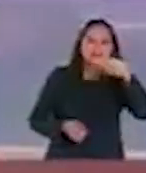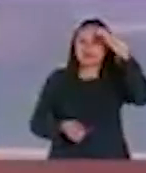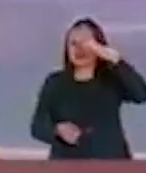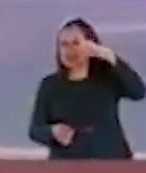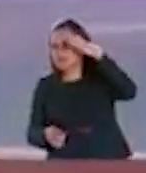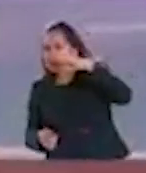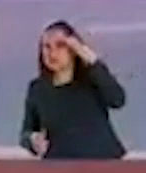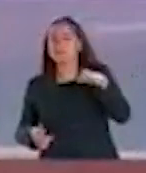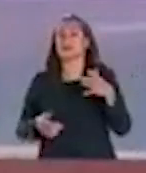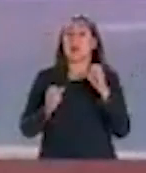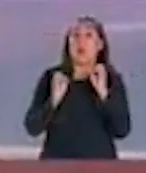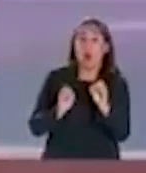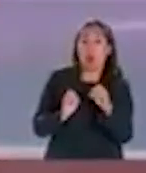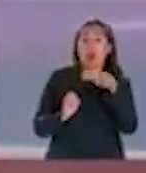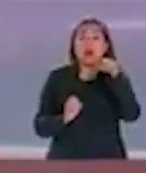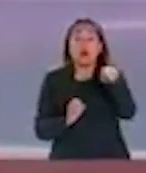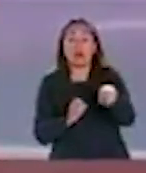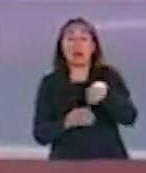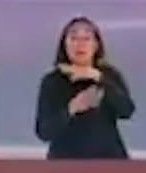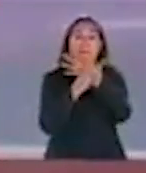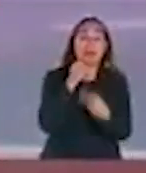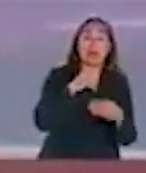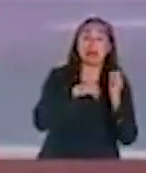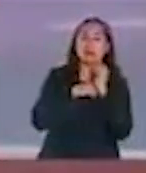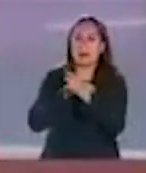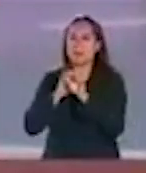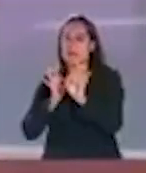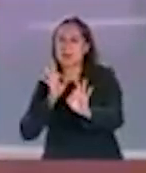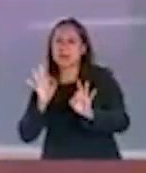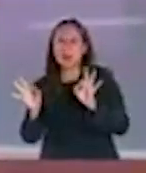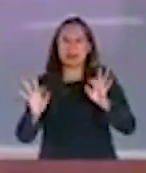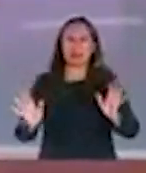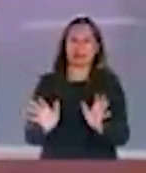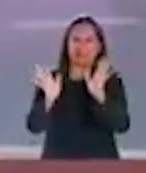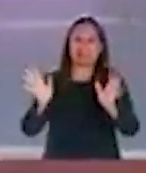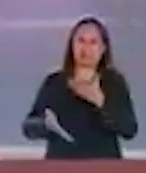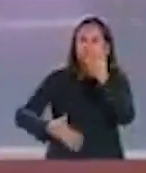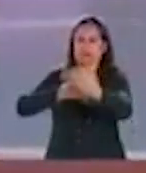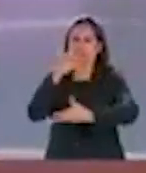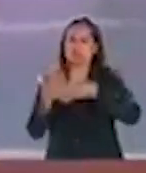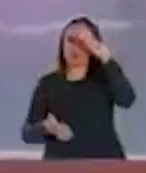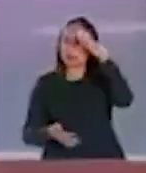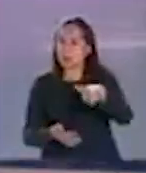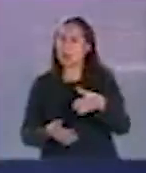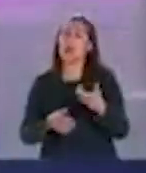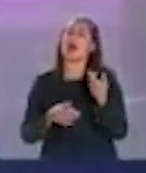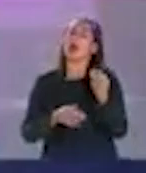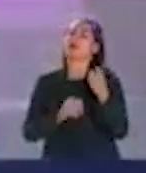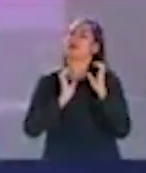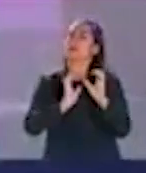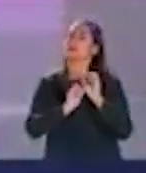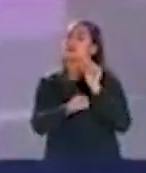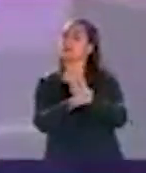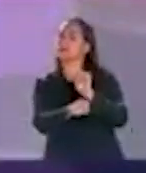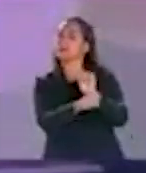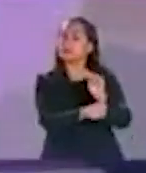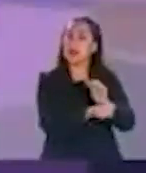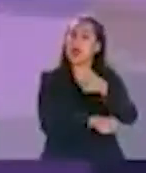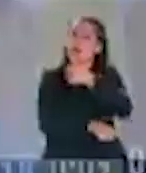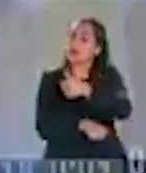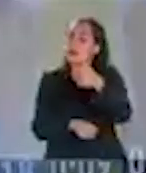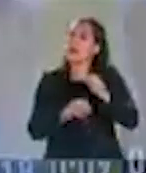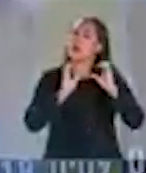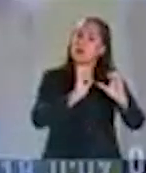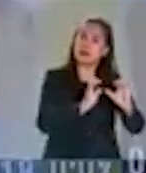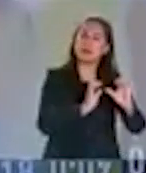que alienta a bandas delincuenciales que los hacen víctimas de trata y lo que tenemos que entender cada fenómeno por si mismo gracias candidato lópez